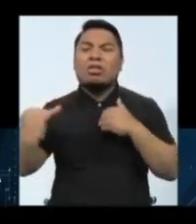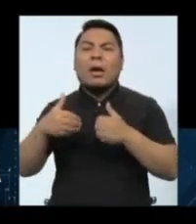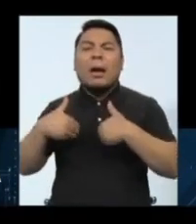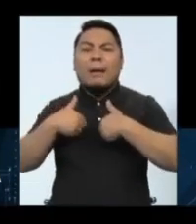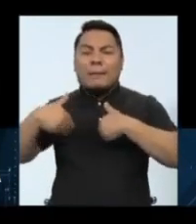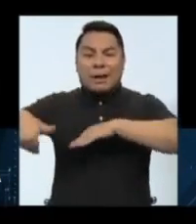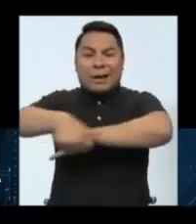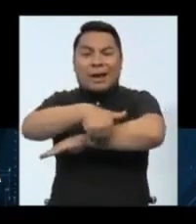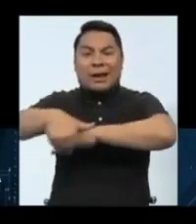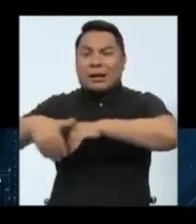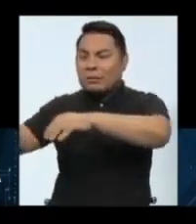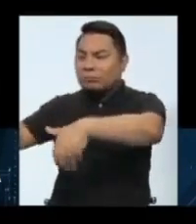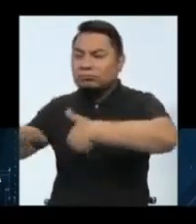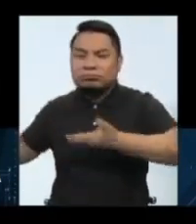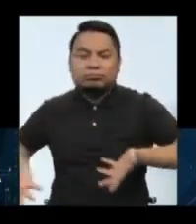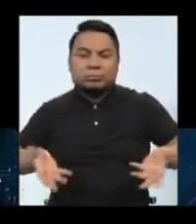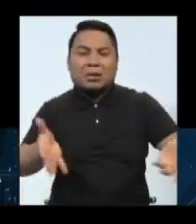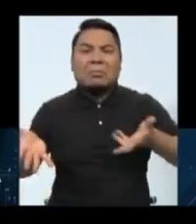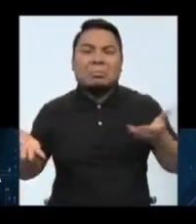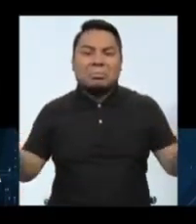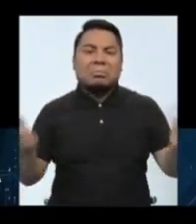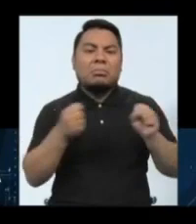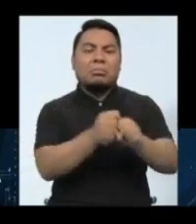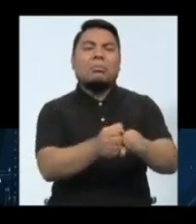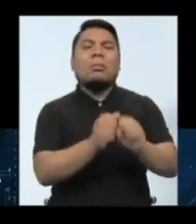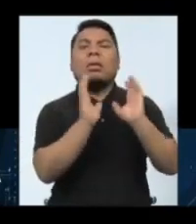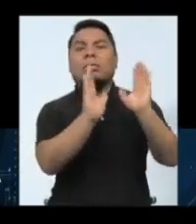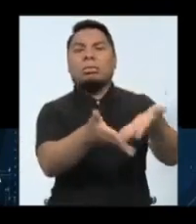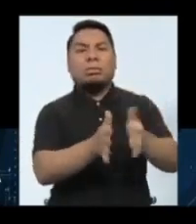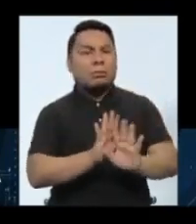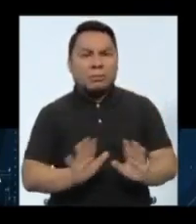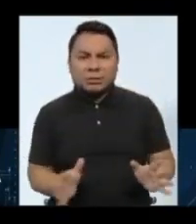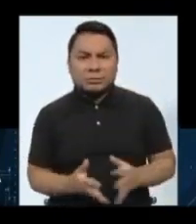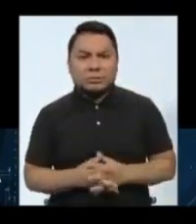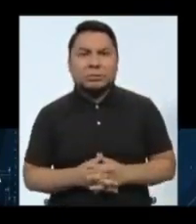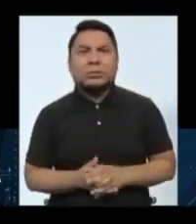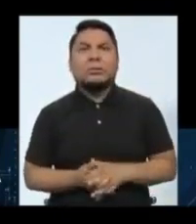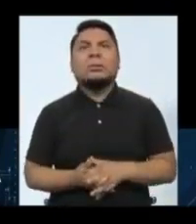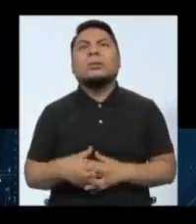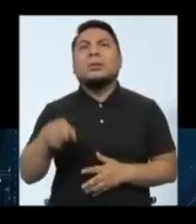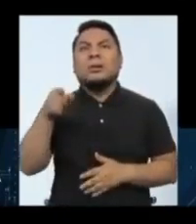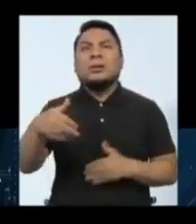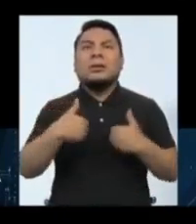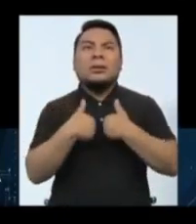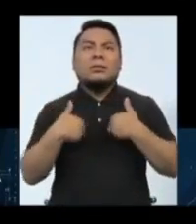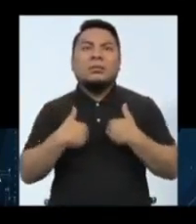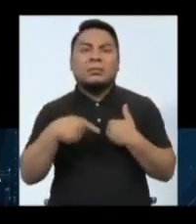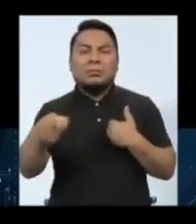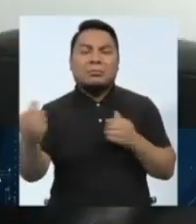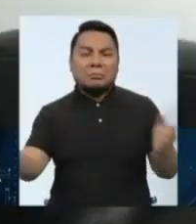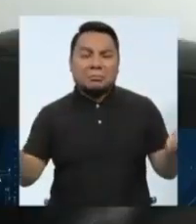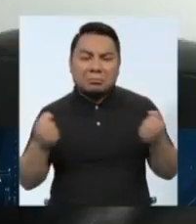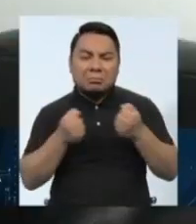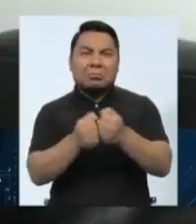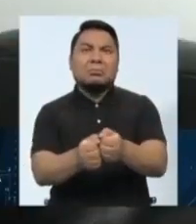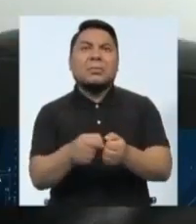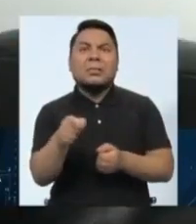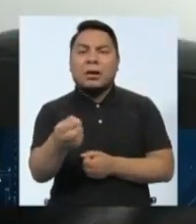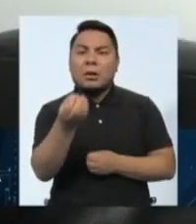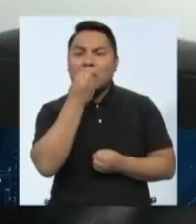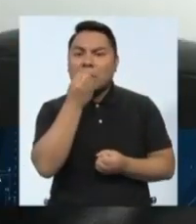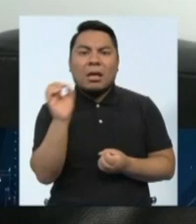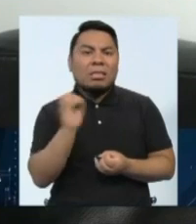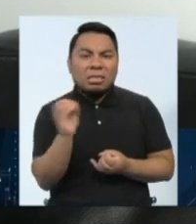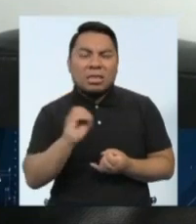son recogidos de las calles. Aquí se está haciendo de que los animales sean encerrados, estén sin alimentos,